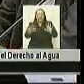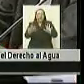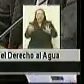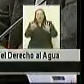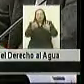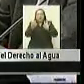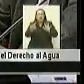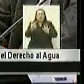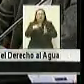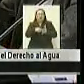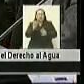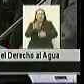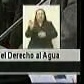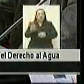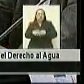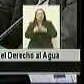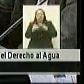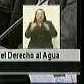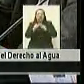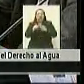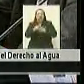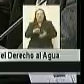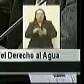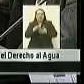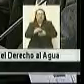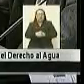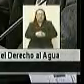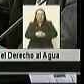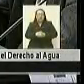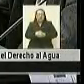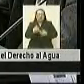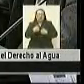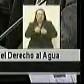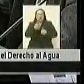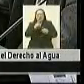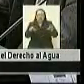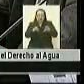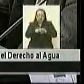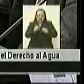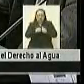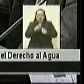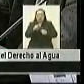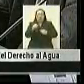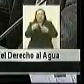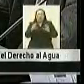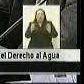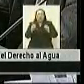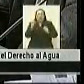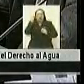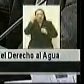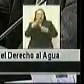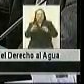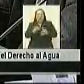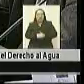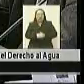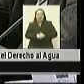el 67.5% de viviendas particulares cuentan con agua potable, con redes públicas o pilones de uso